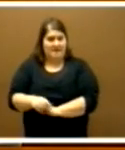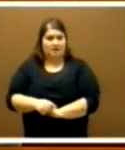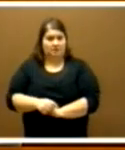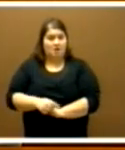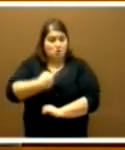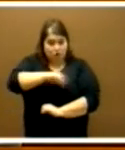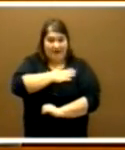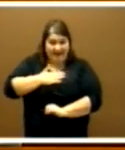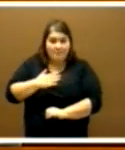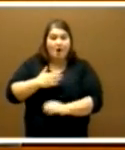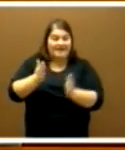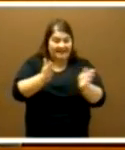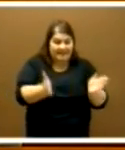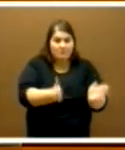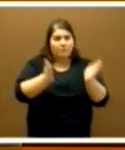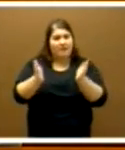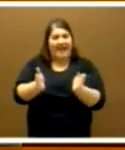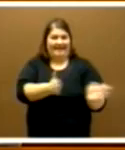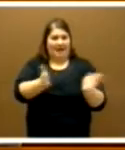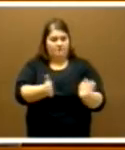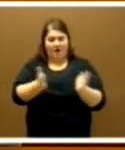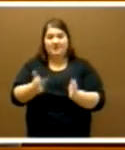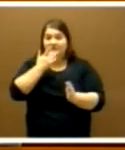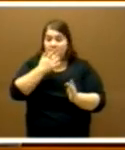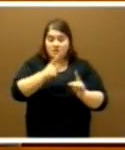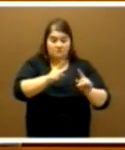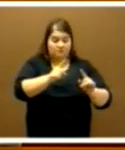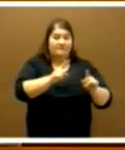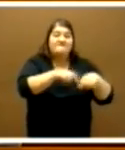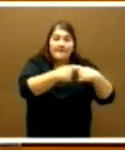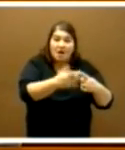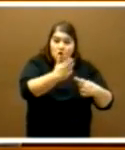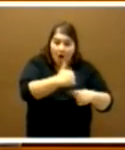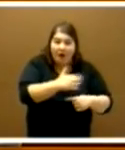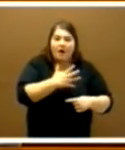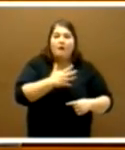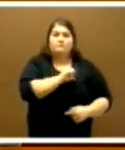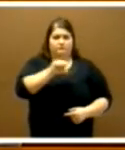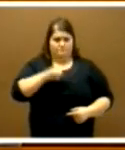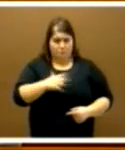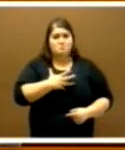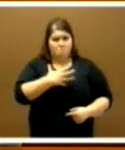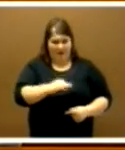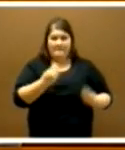equilibrado de los tiempos para que las personas que no tienen familia también puedan tener vida personal